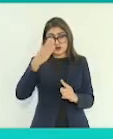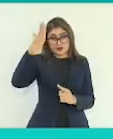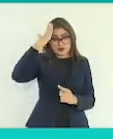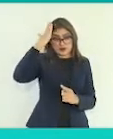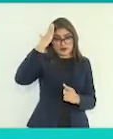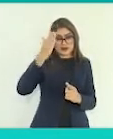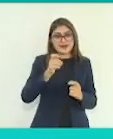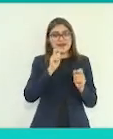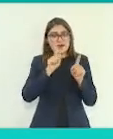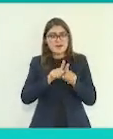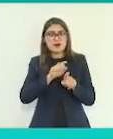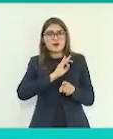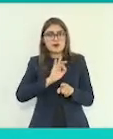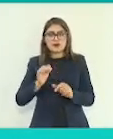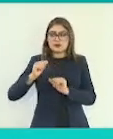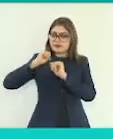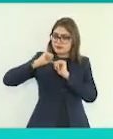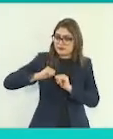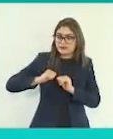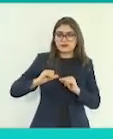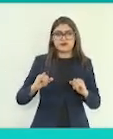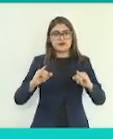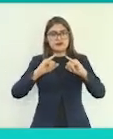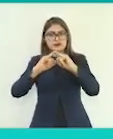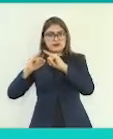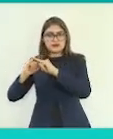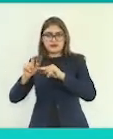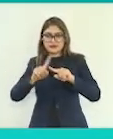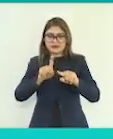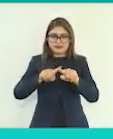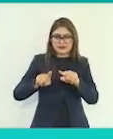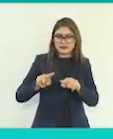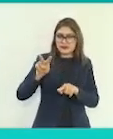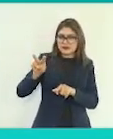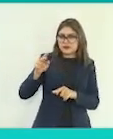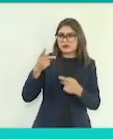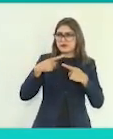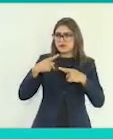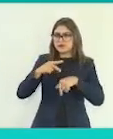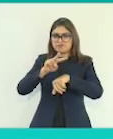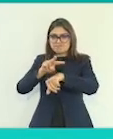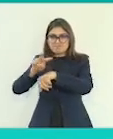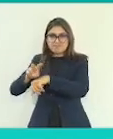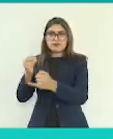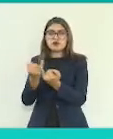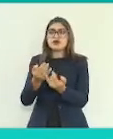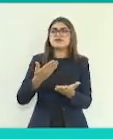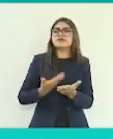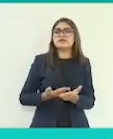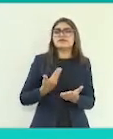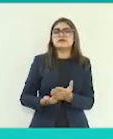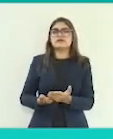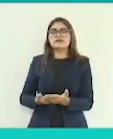la lupa a todos los servidores públicos, sino exigir una mayor rendición de cuentas.